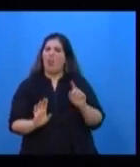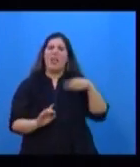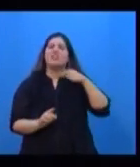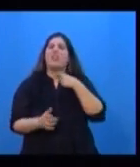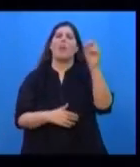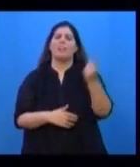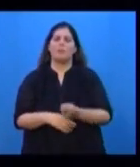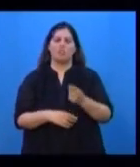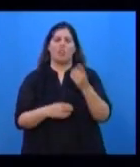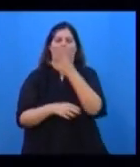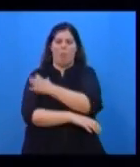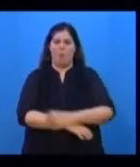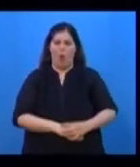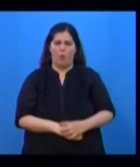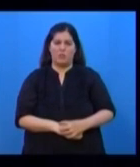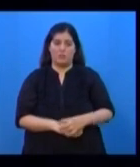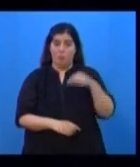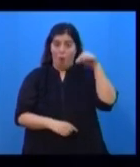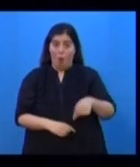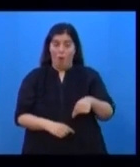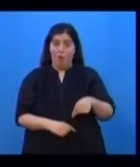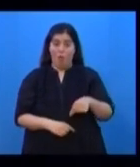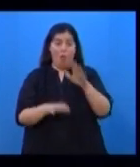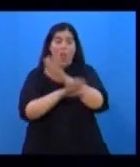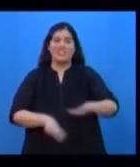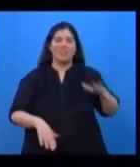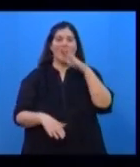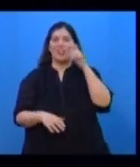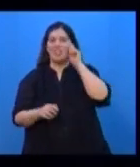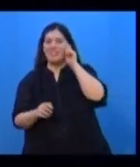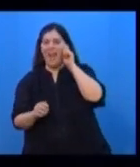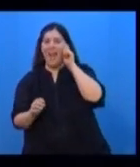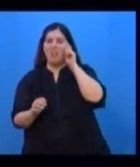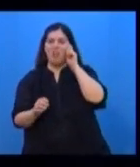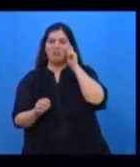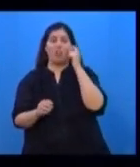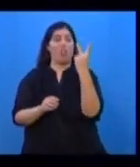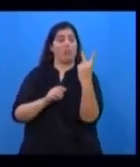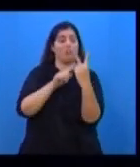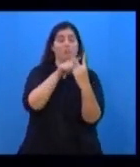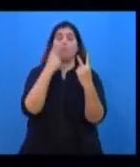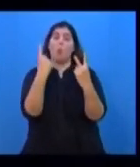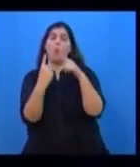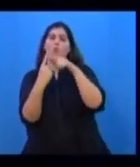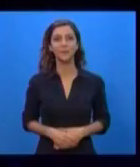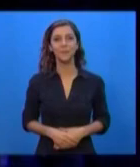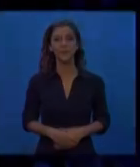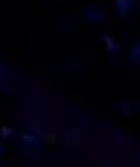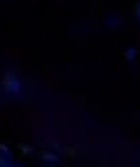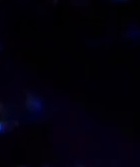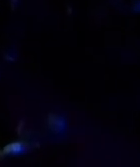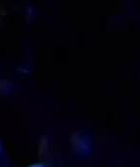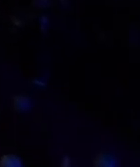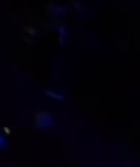necesita un 45 por ciento de los votos o 40% y una diferencia de 10 puntos sobre el segundo candidato para ser elegido